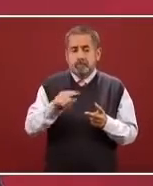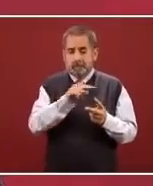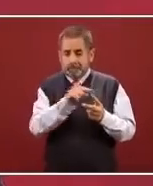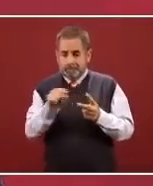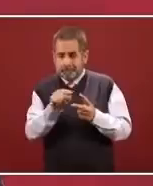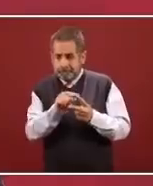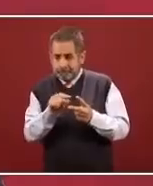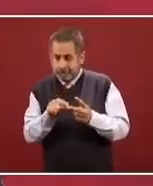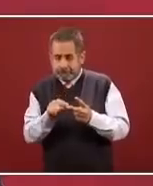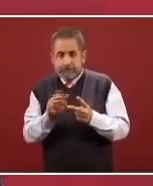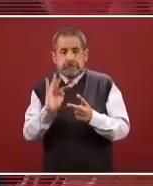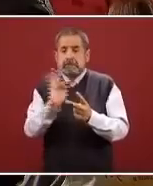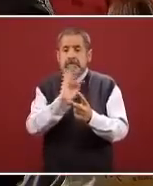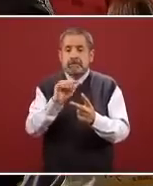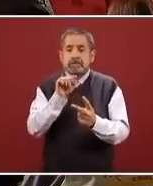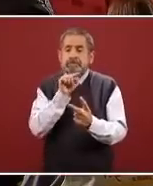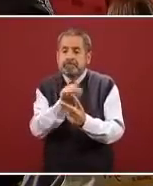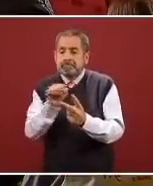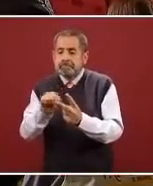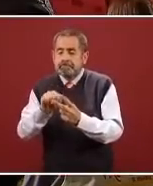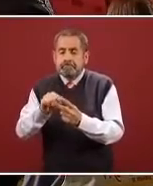que podrían ser blanco